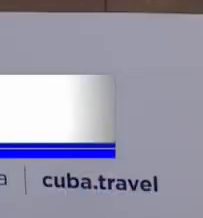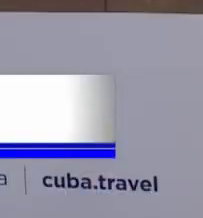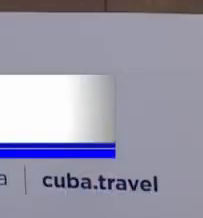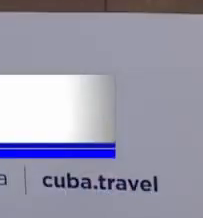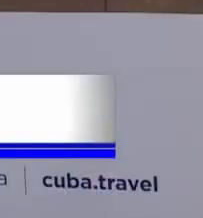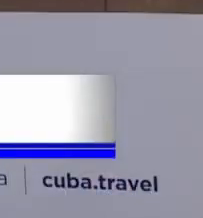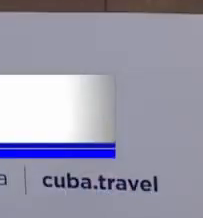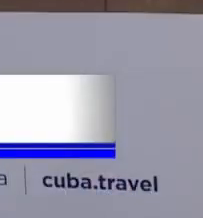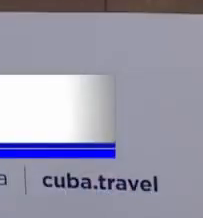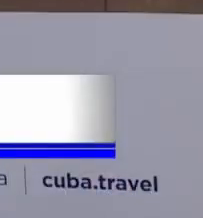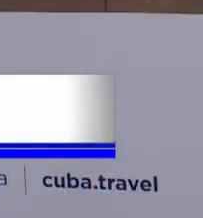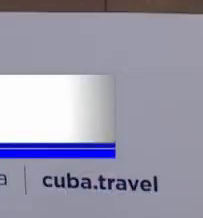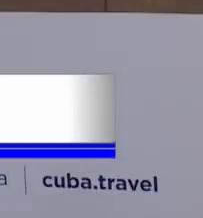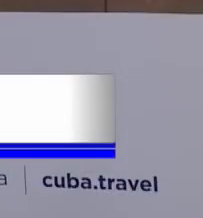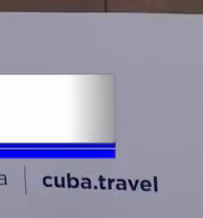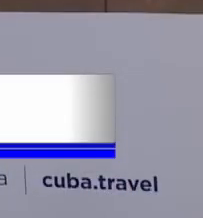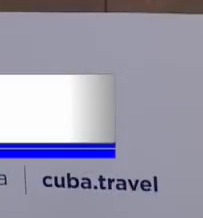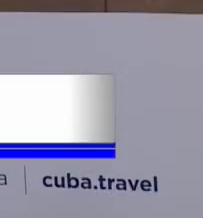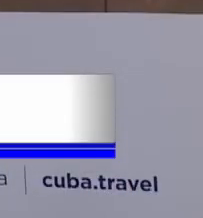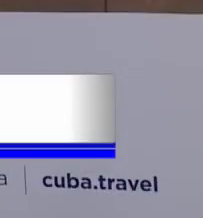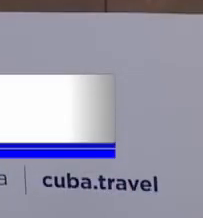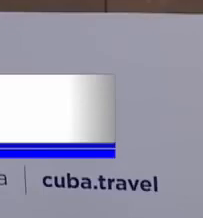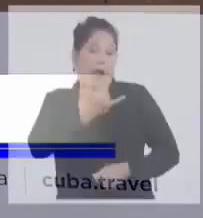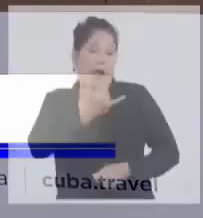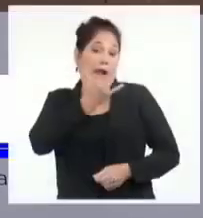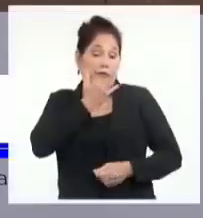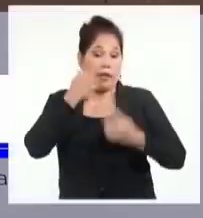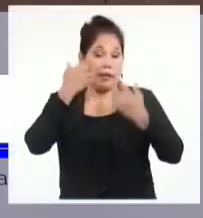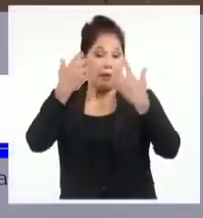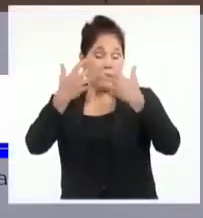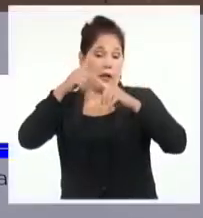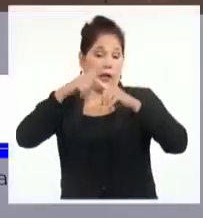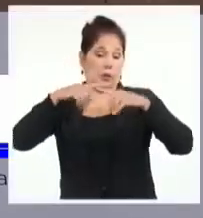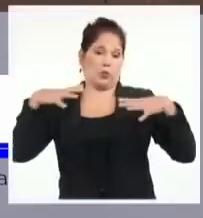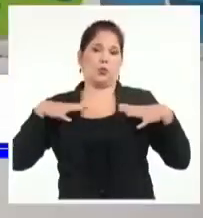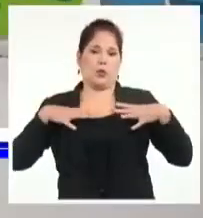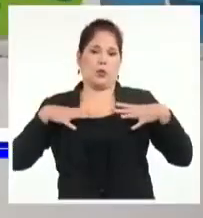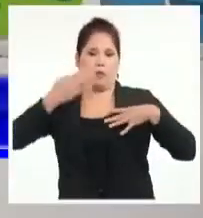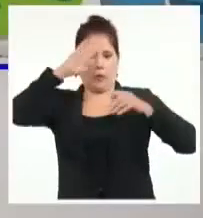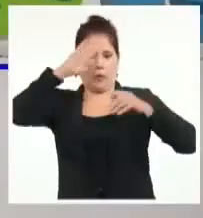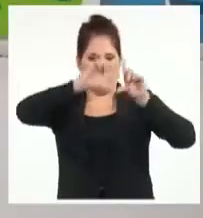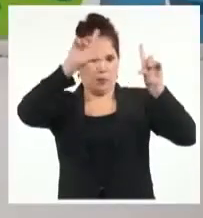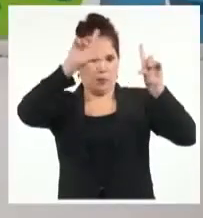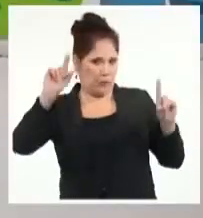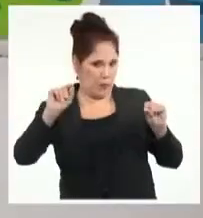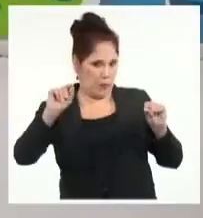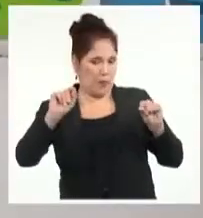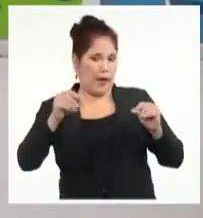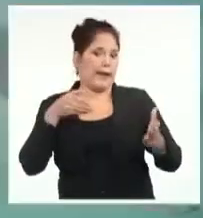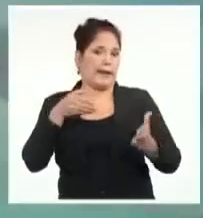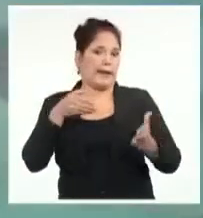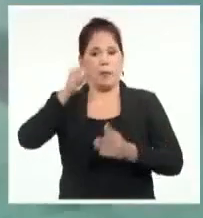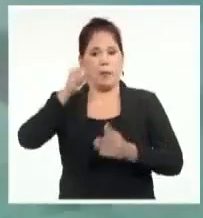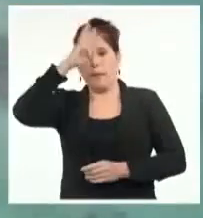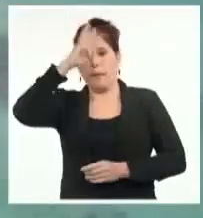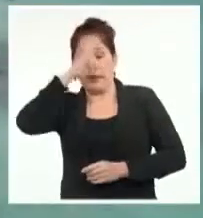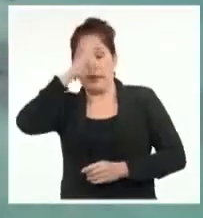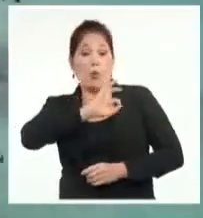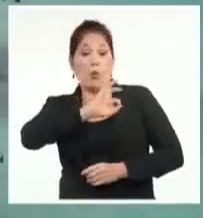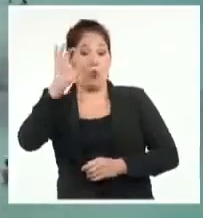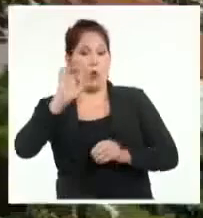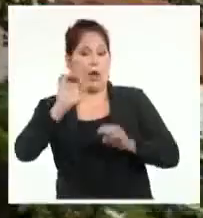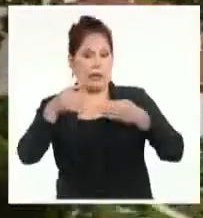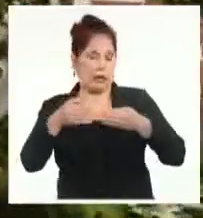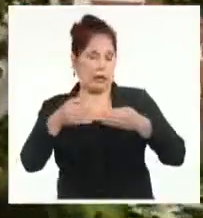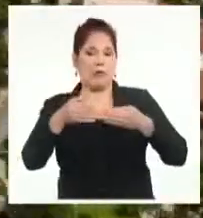nuestro pueblo y eso afectó a la industria turística en el país. Destinos como México nunca cerró